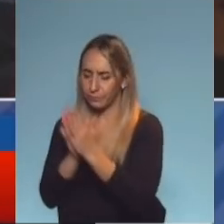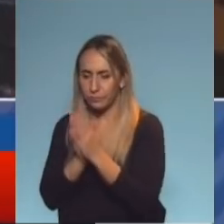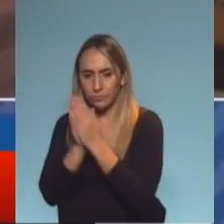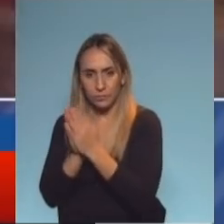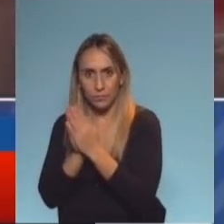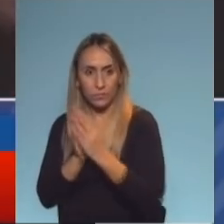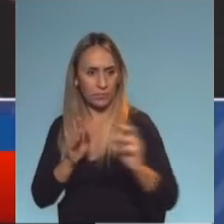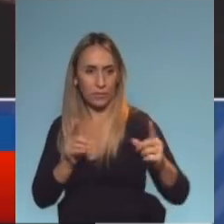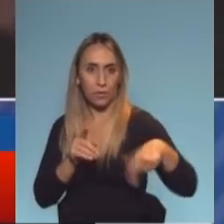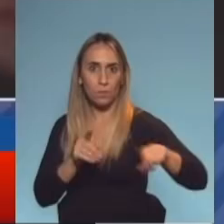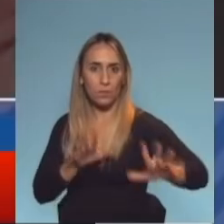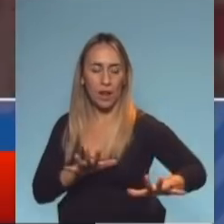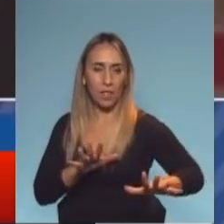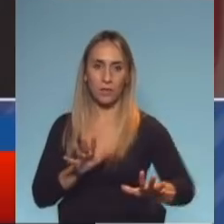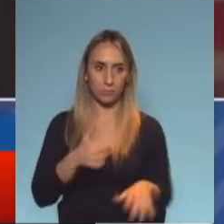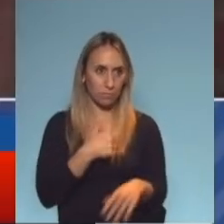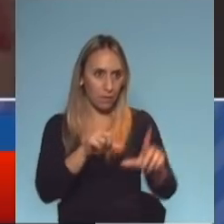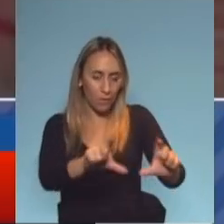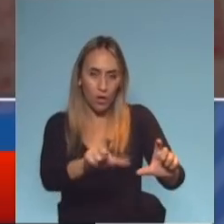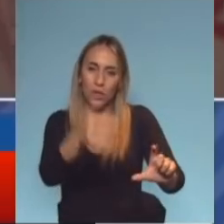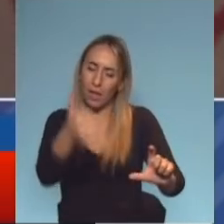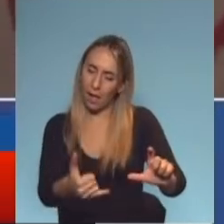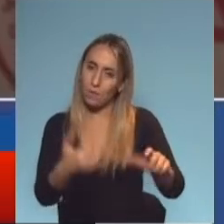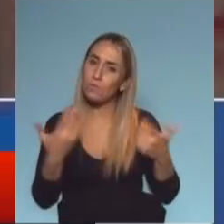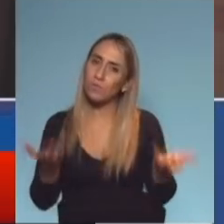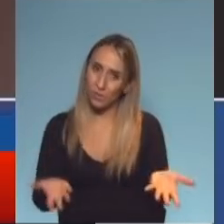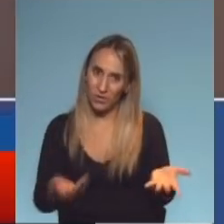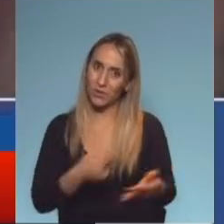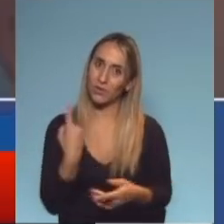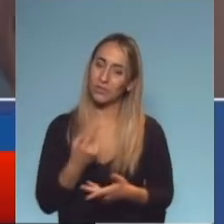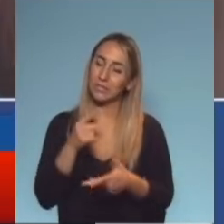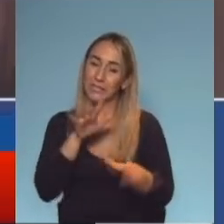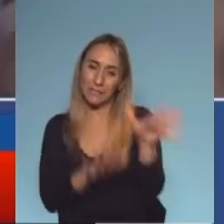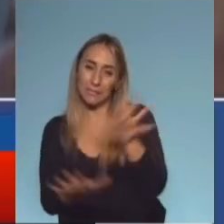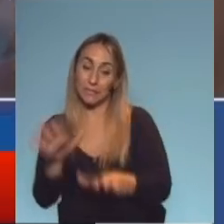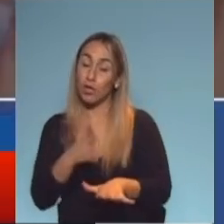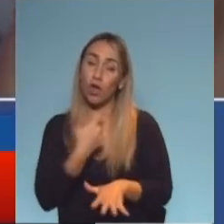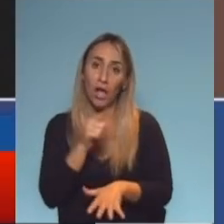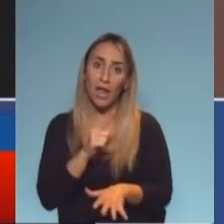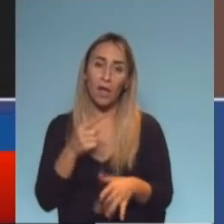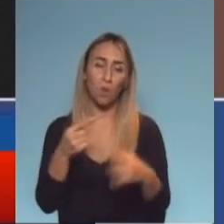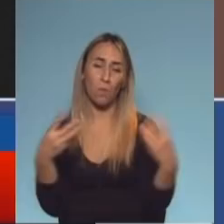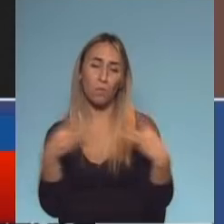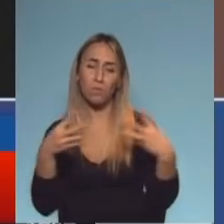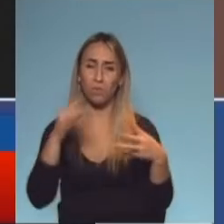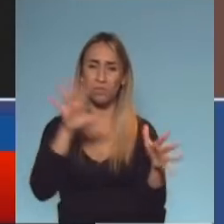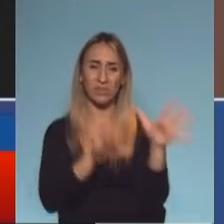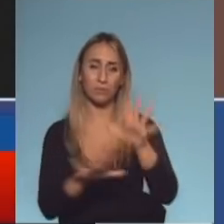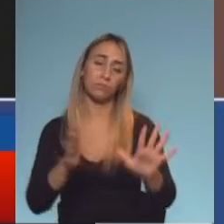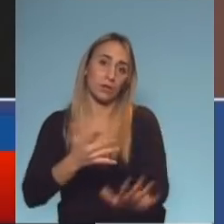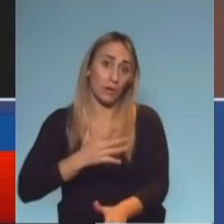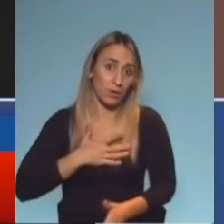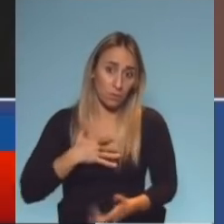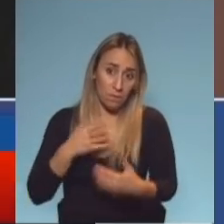todo lo que es posible para evitar esta escalada, pero lamentablemente, como digo, yo tengo